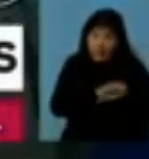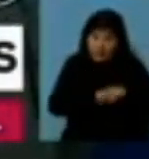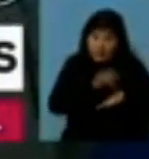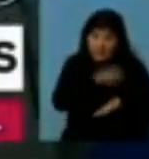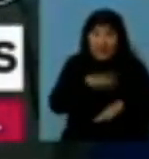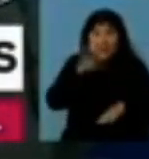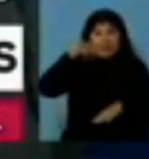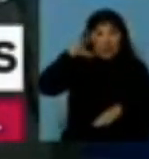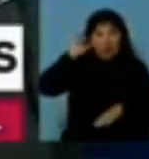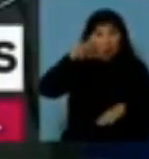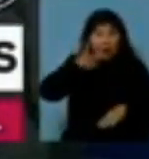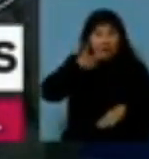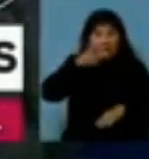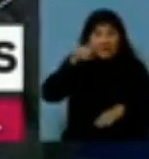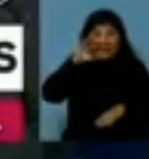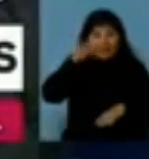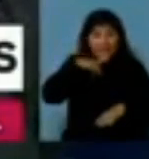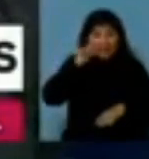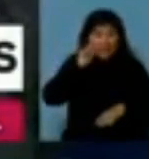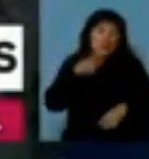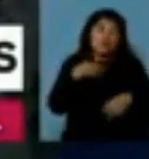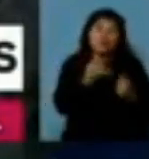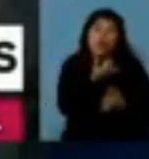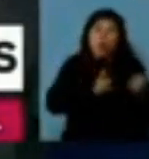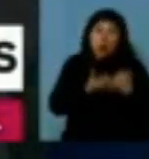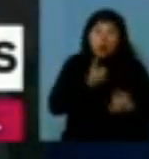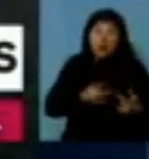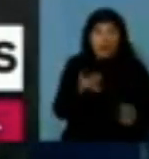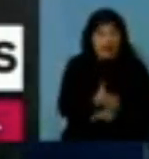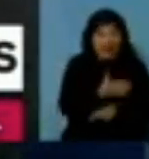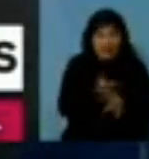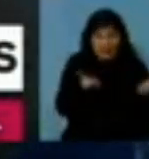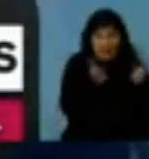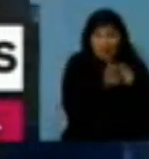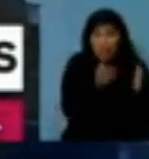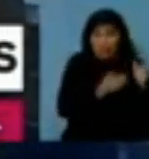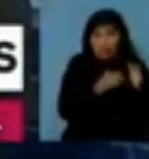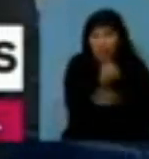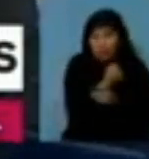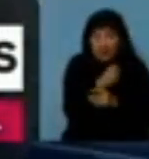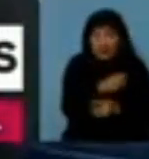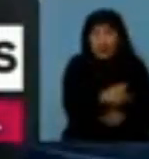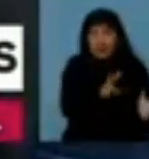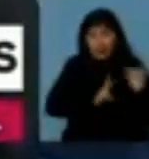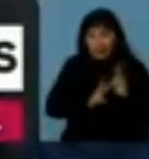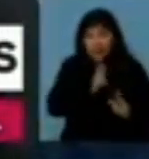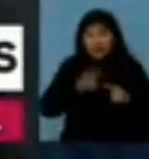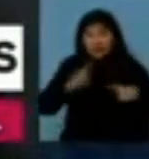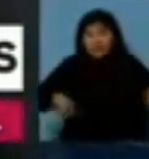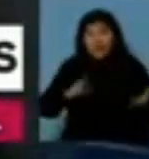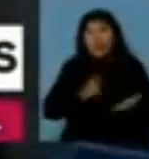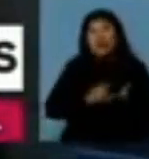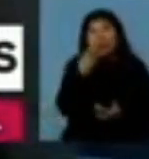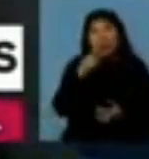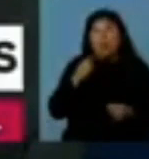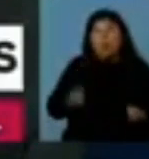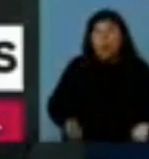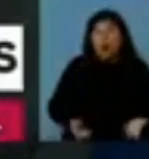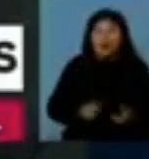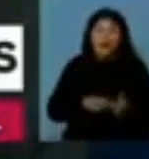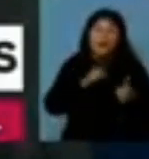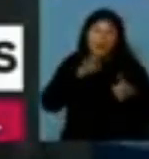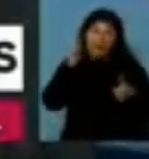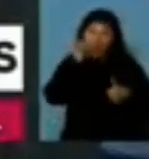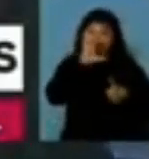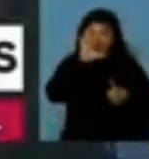Abete, y por lo tanto queremos saber en qué estado están todas estas negociaciones, que por un lado va por el lado del